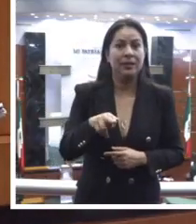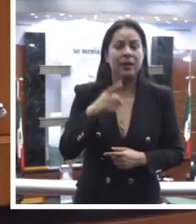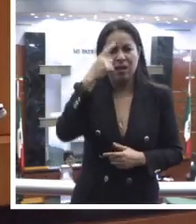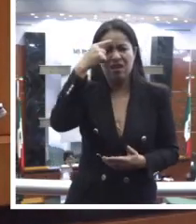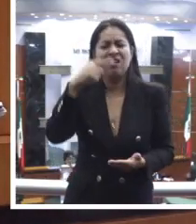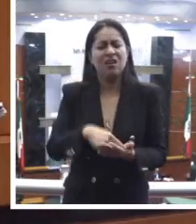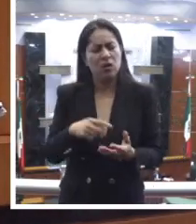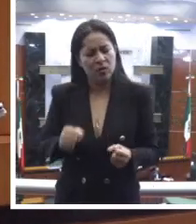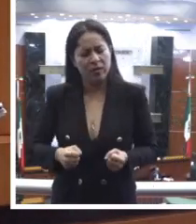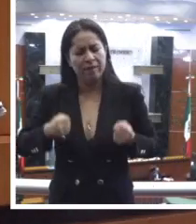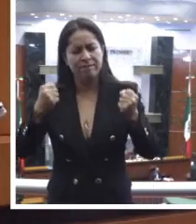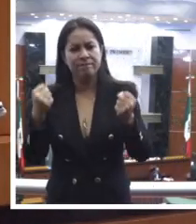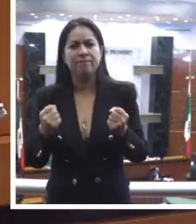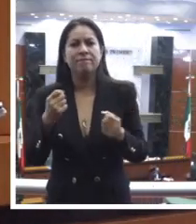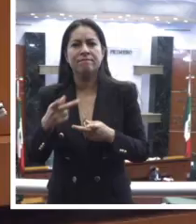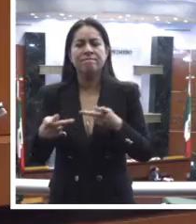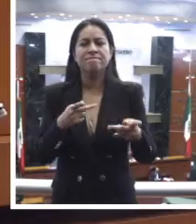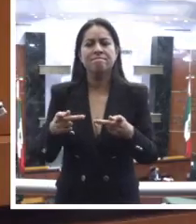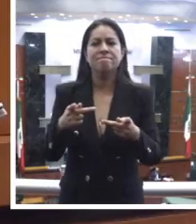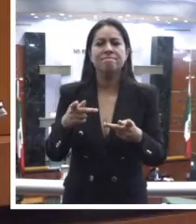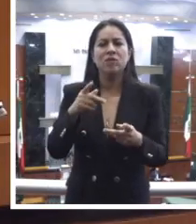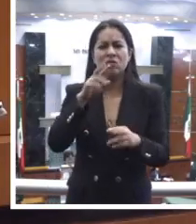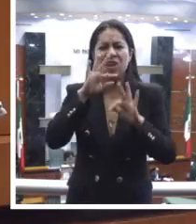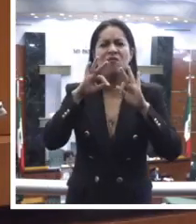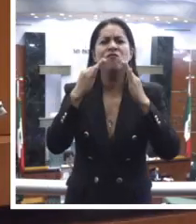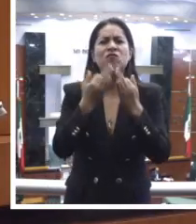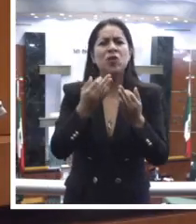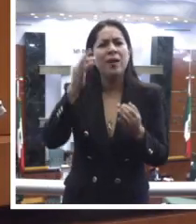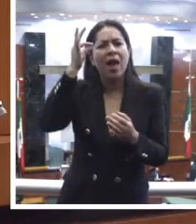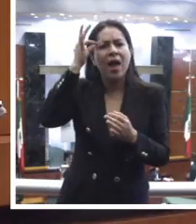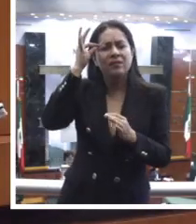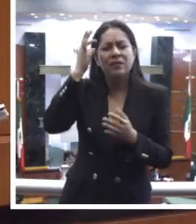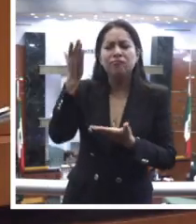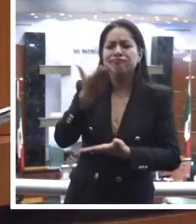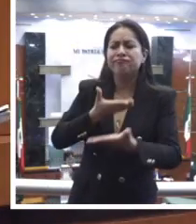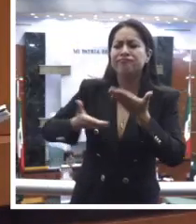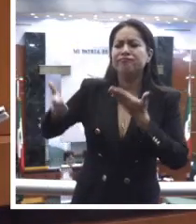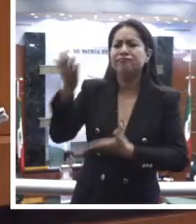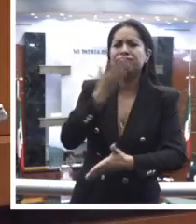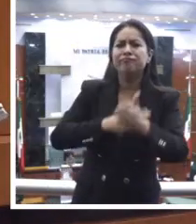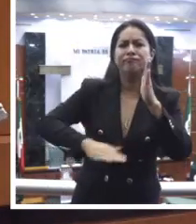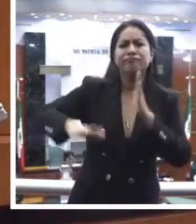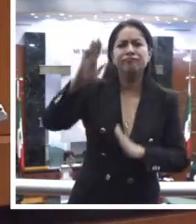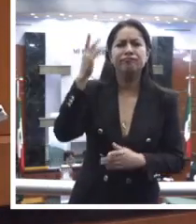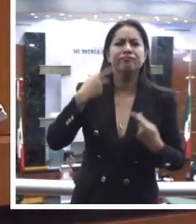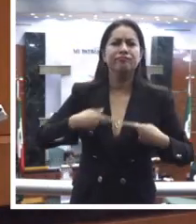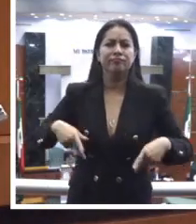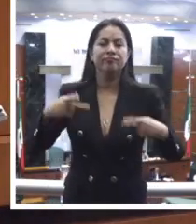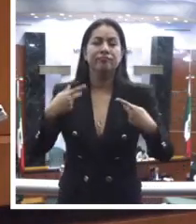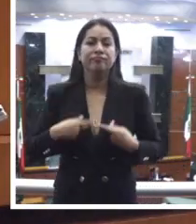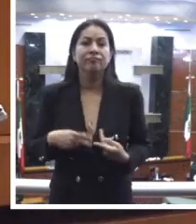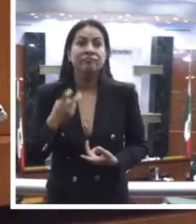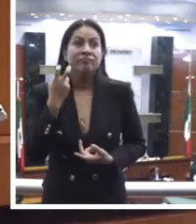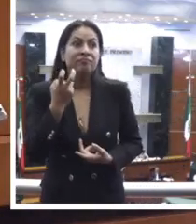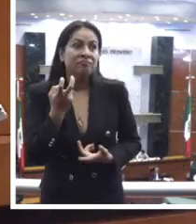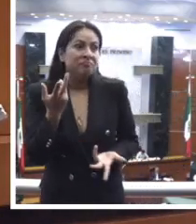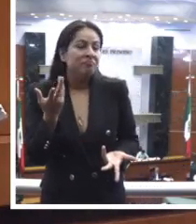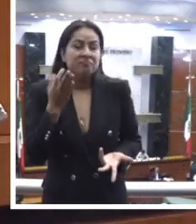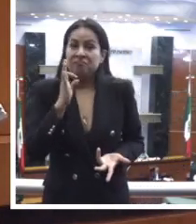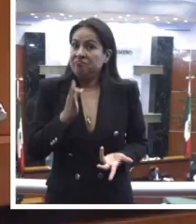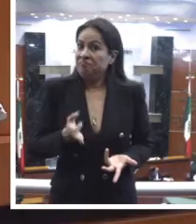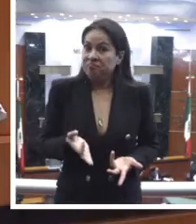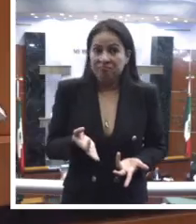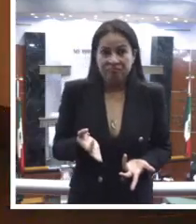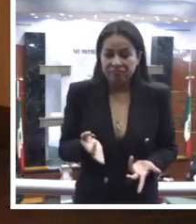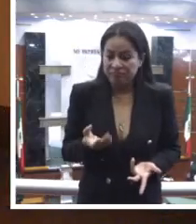creo firmemente que la planeación debe ser una herramienta al servicio de la prosperidad de la ciudadanía. Es inadmisible